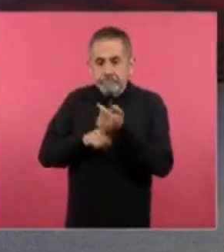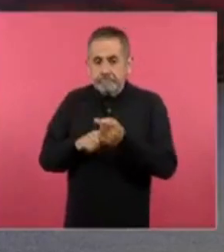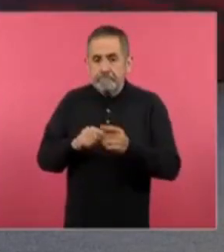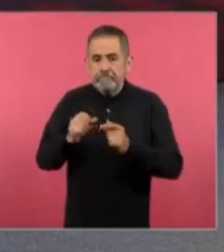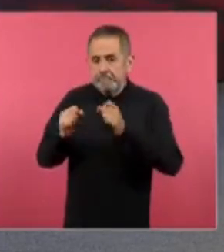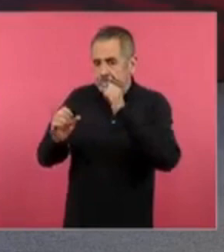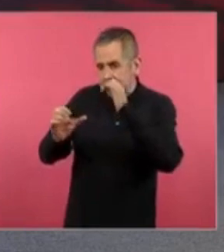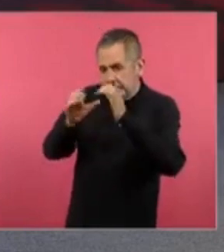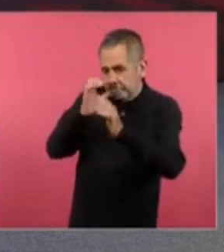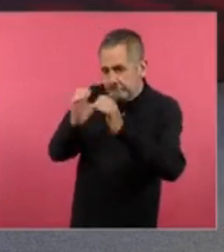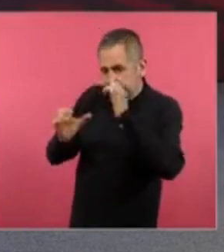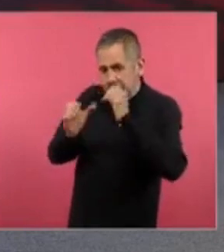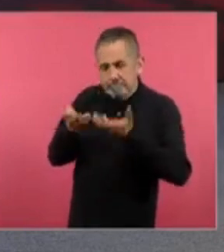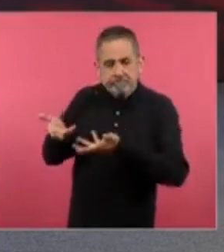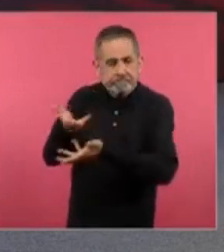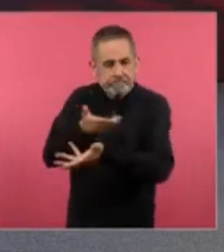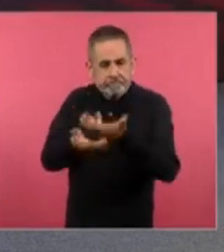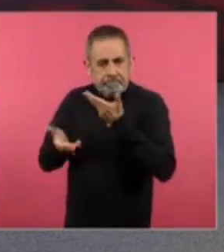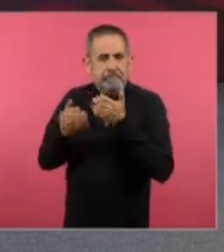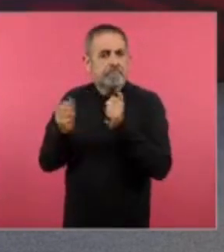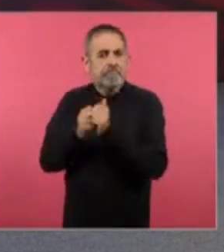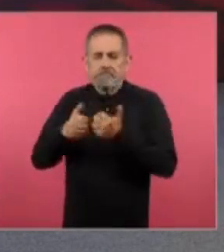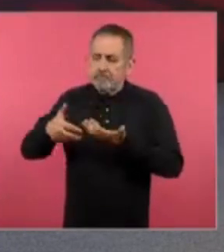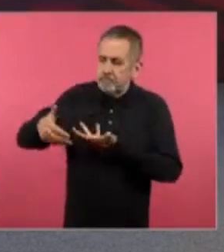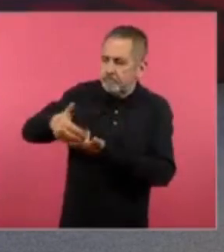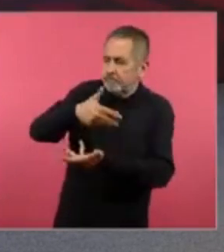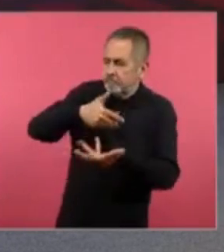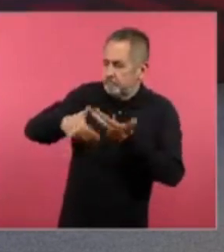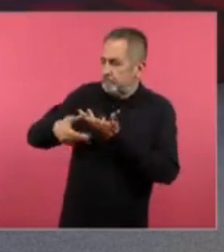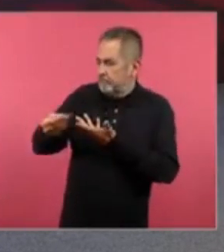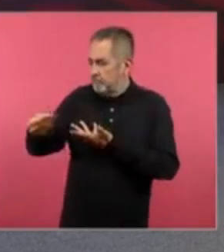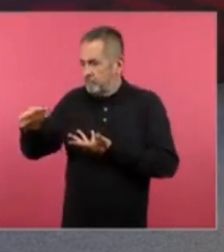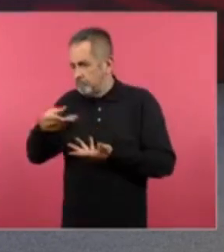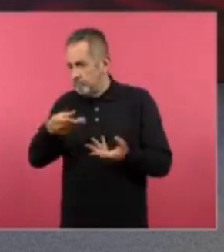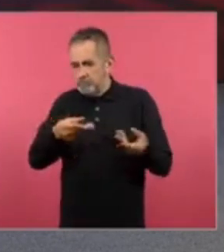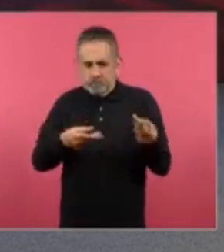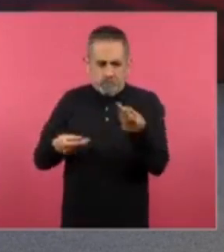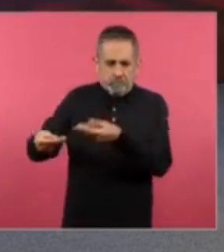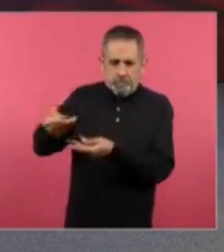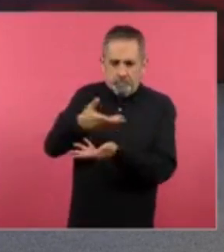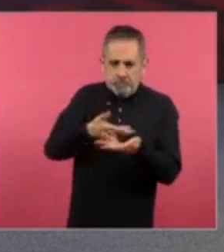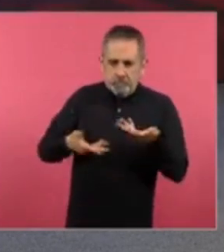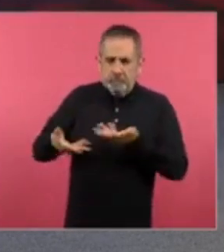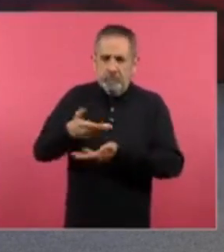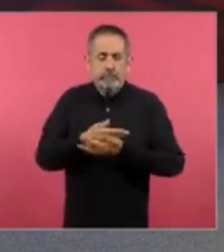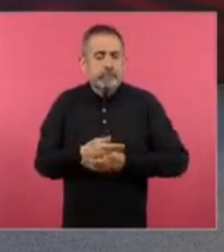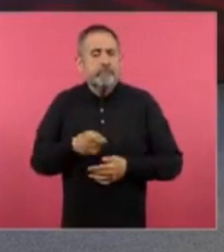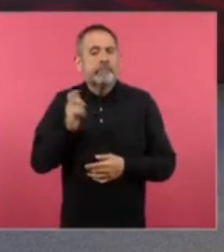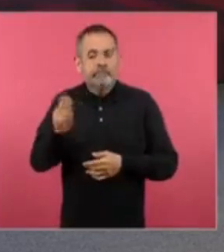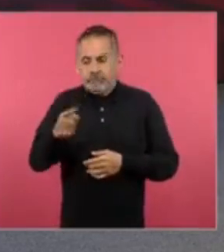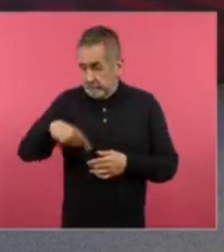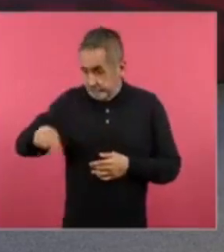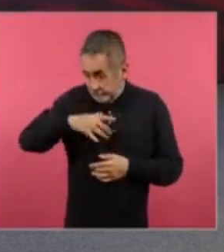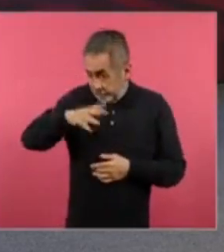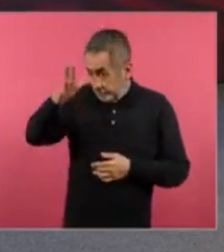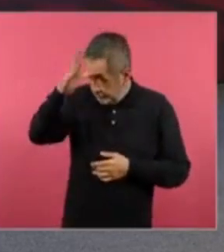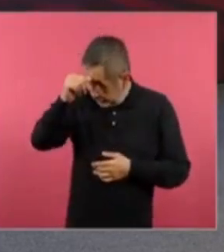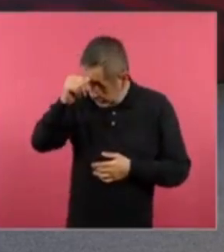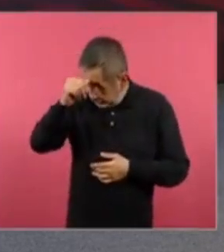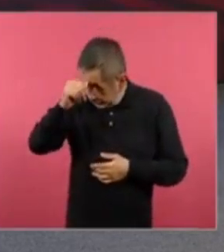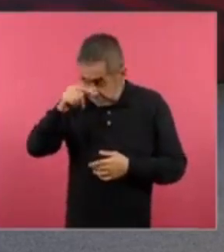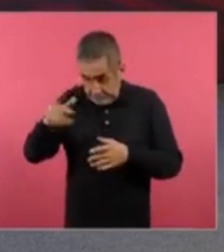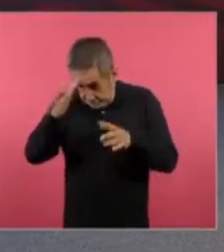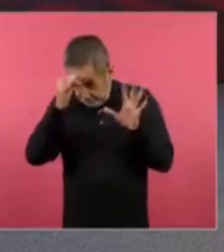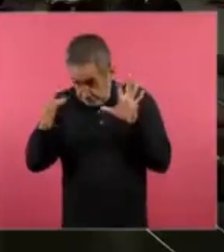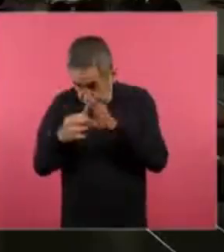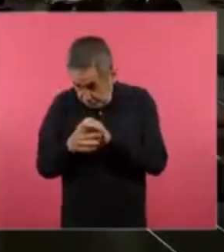la comunicación y la socialización es el generar convenios y